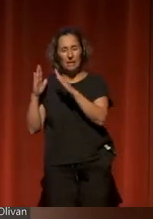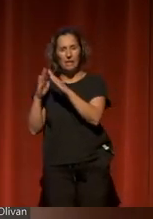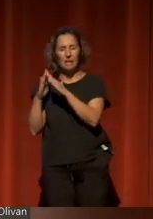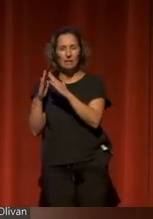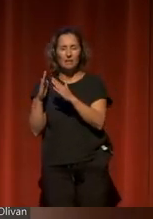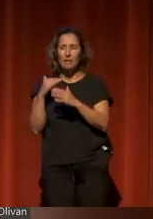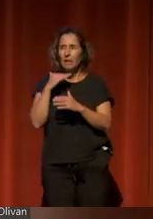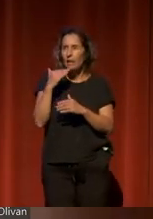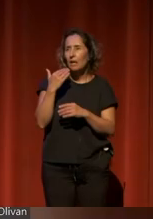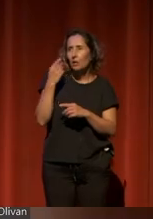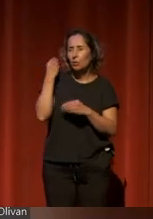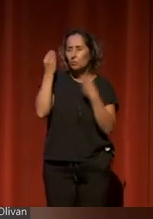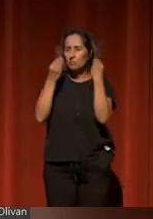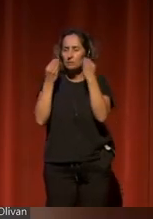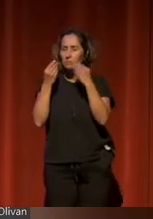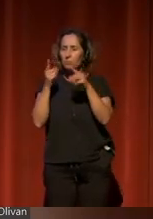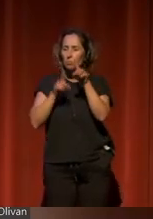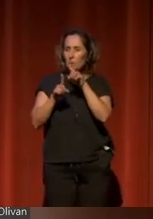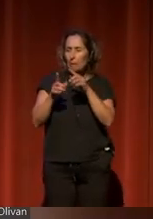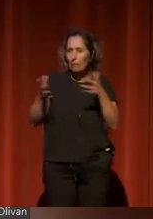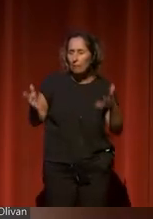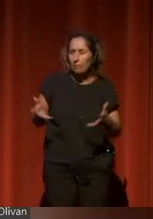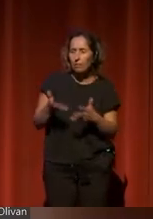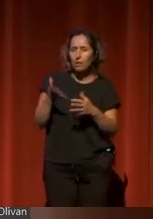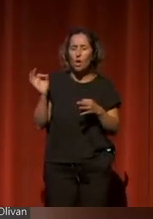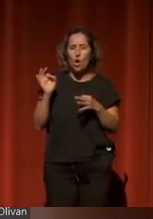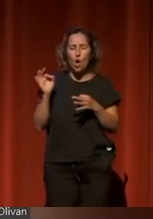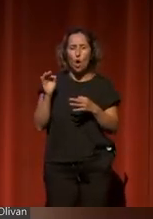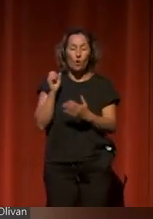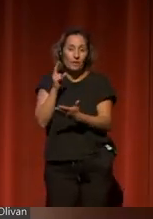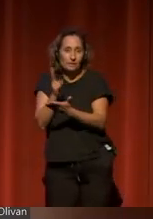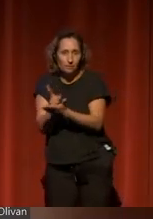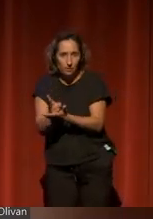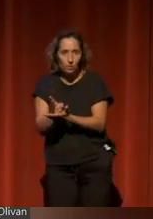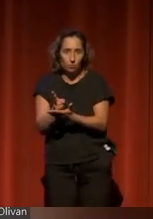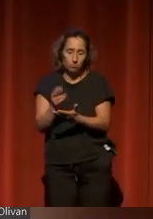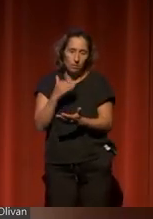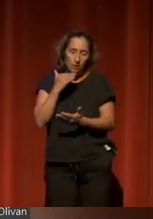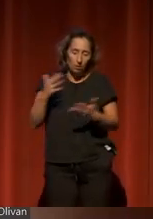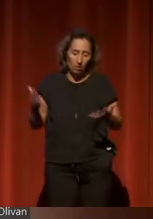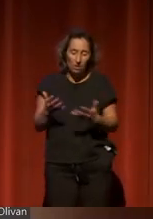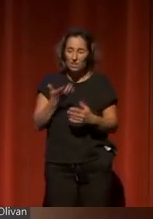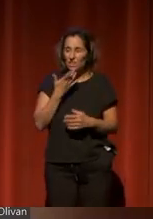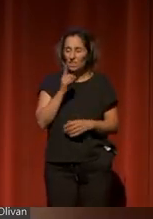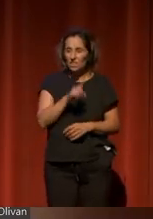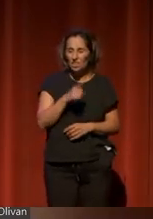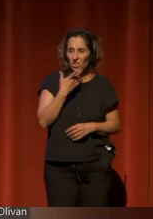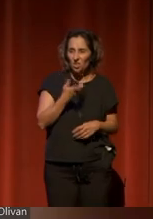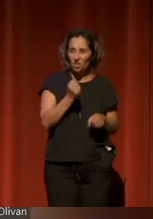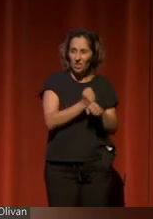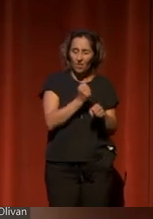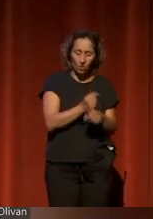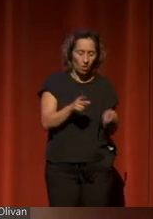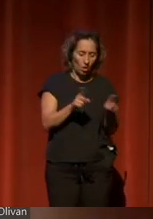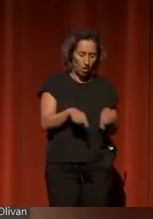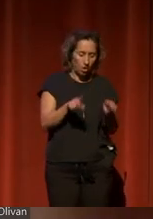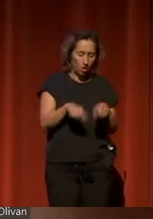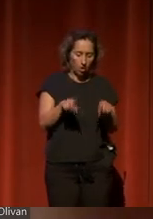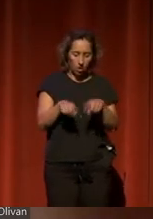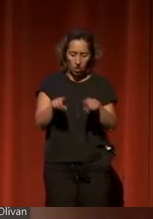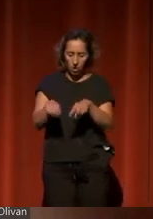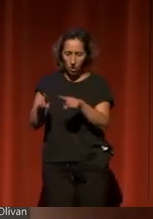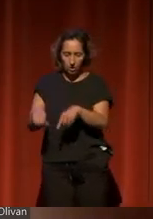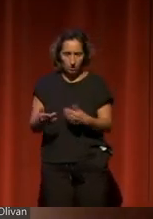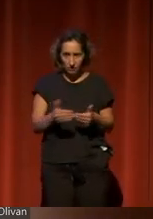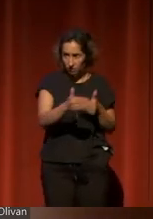con algún desafío no porque de lo contrario pues en fin tienes como una carrera eh demasiado gris y monótona por delante no y estoy